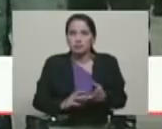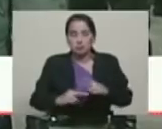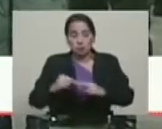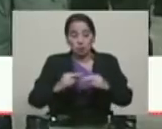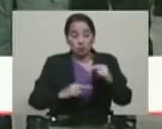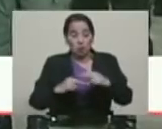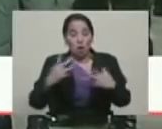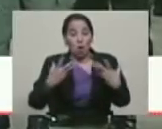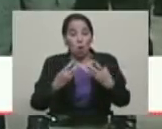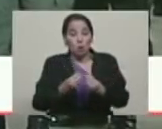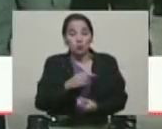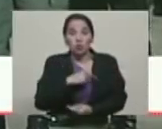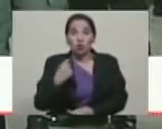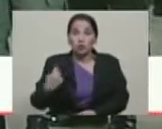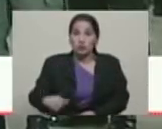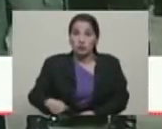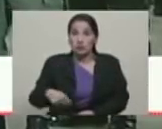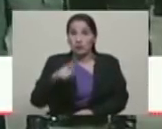China. Ya,